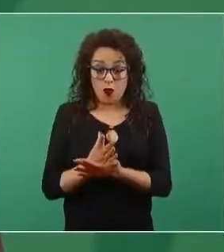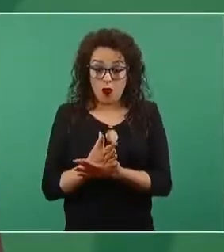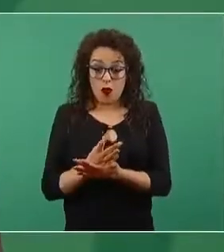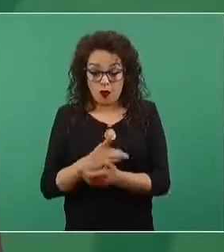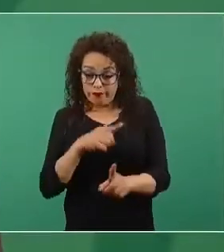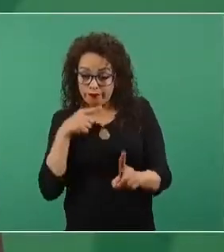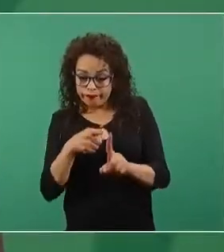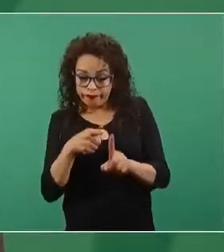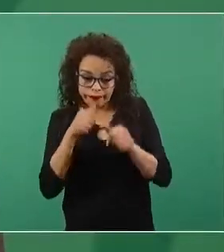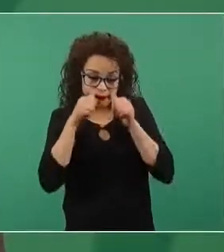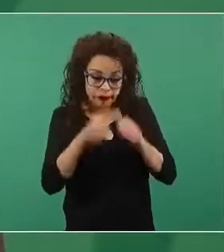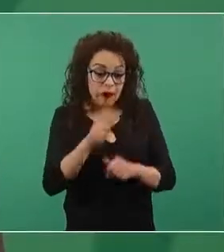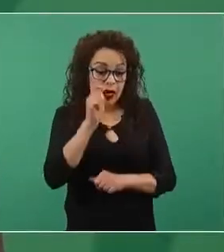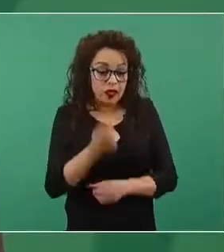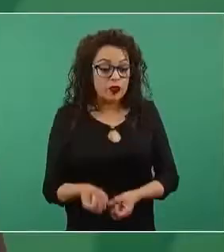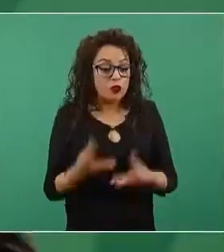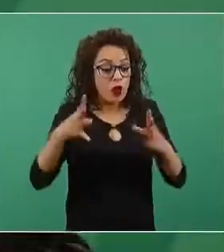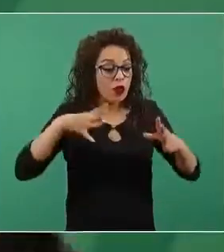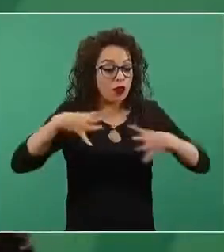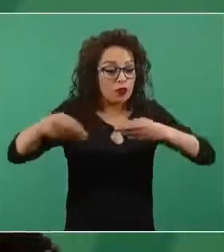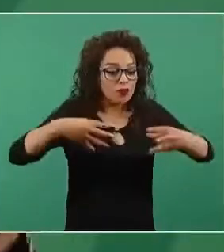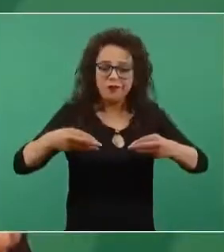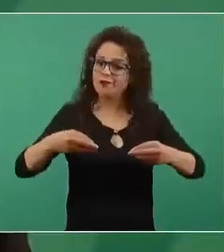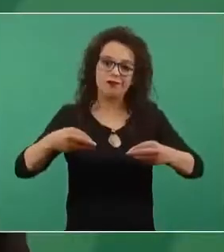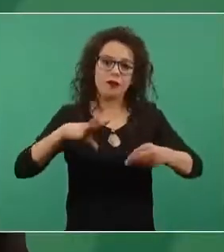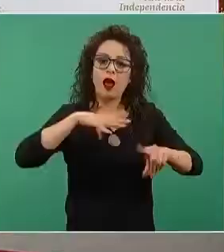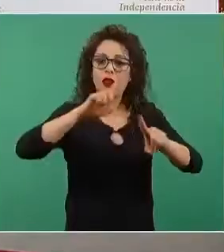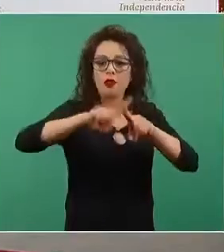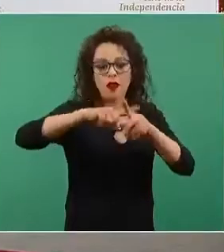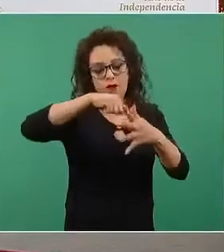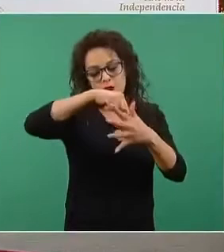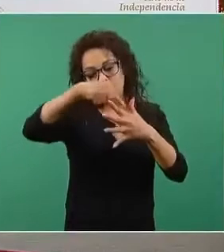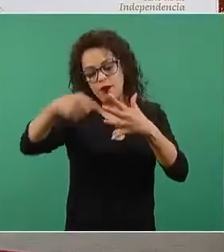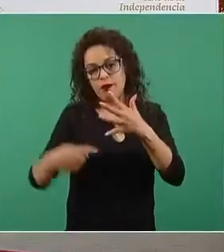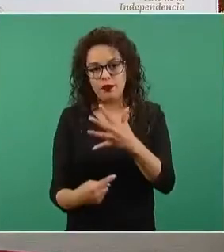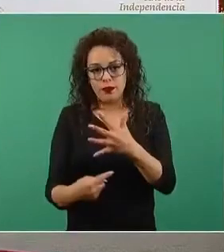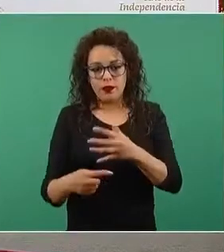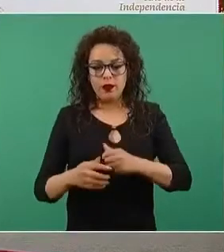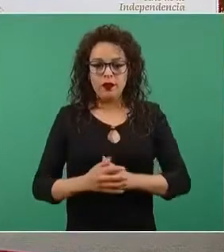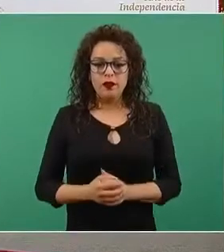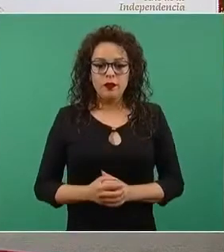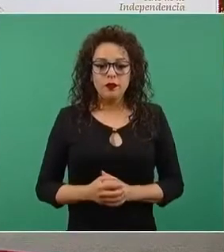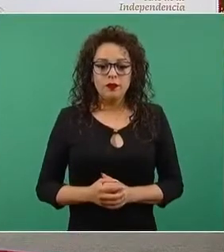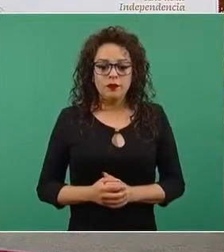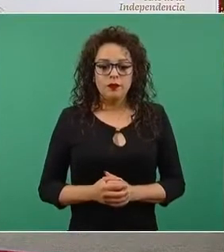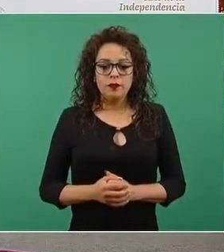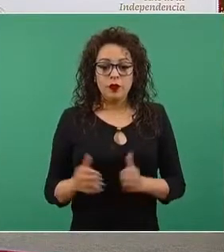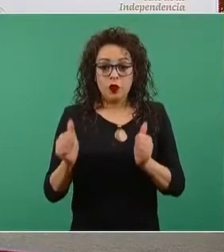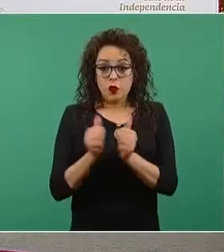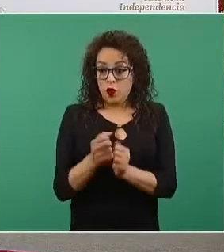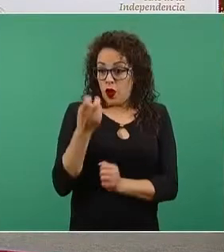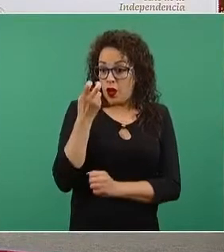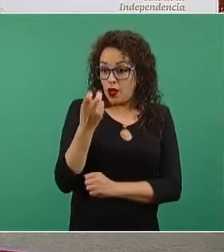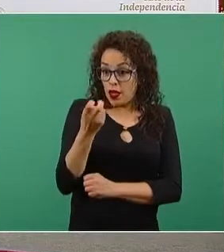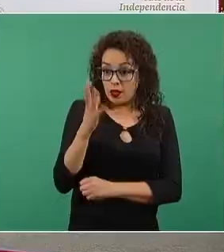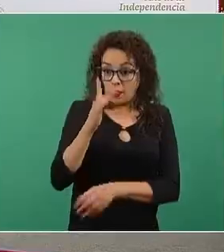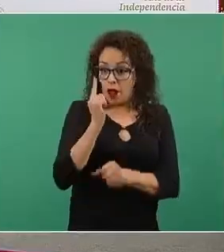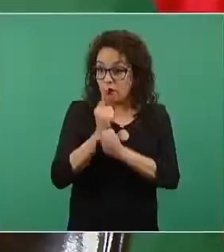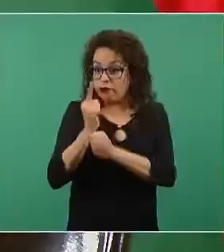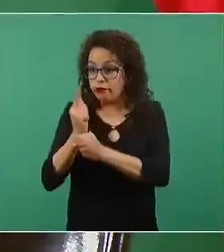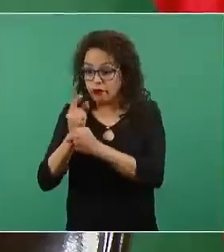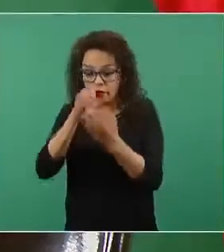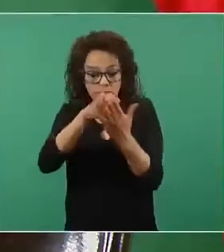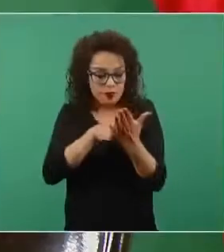también existe un semáforo que tiene varios elementos y esos elementos, con base a los índices que se generan, pues de alguna manera